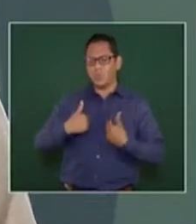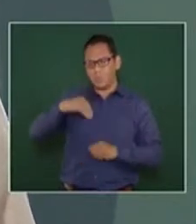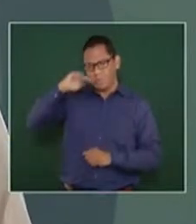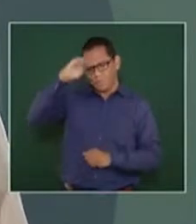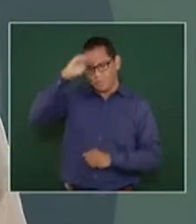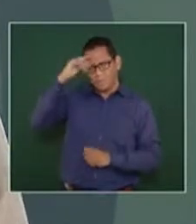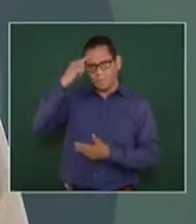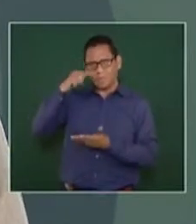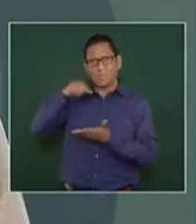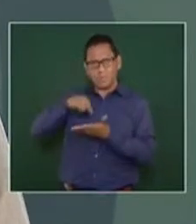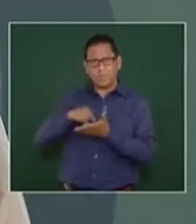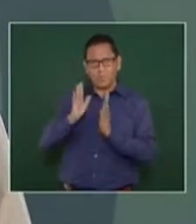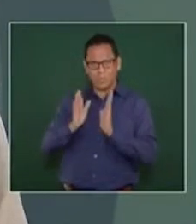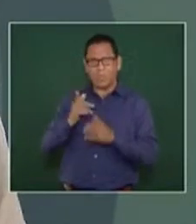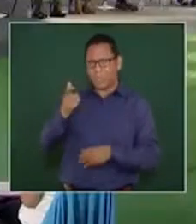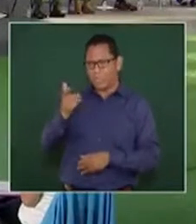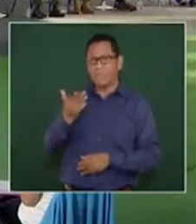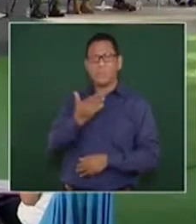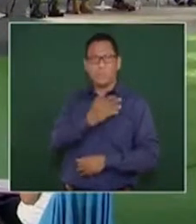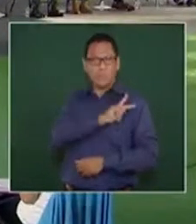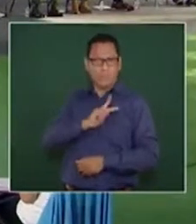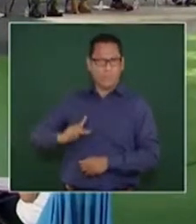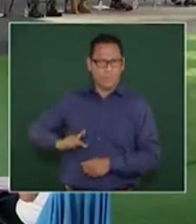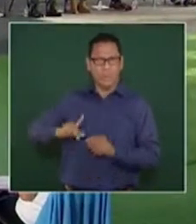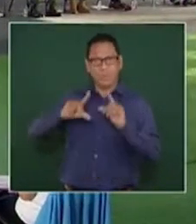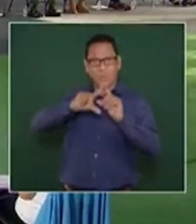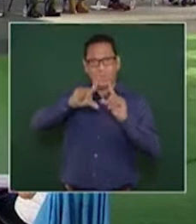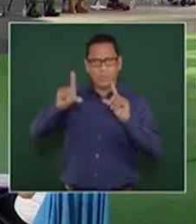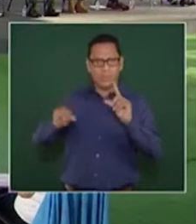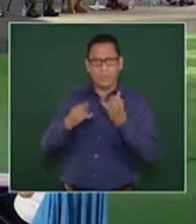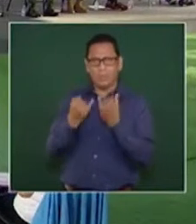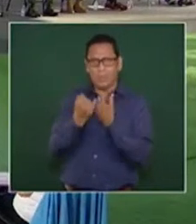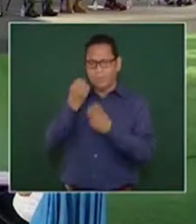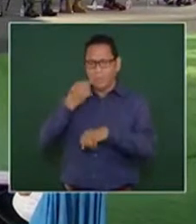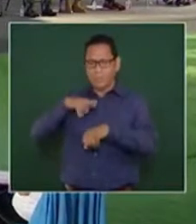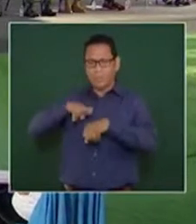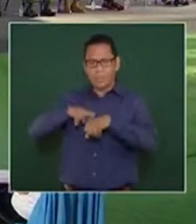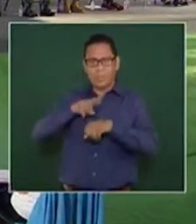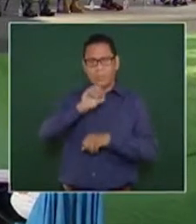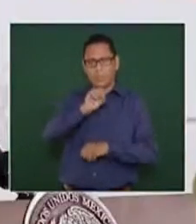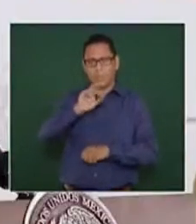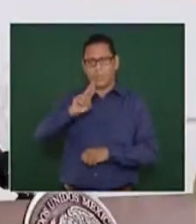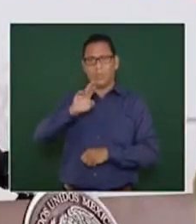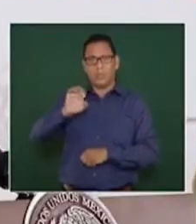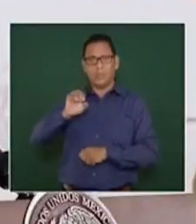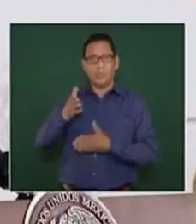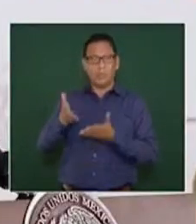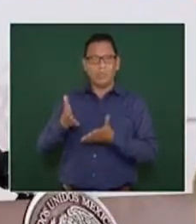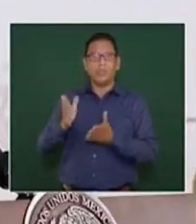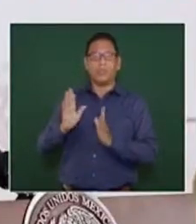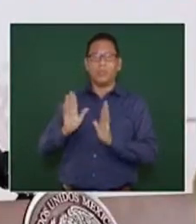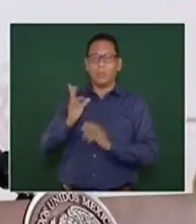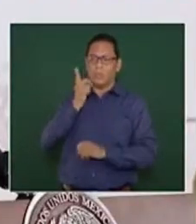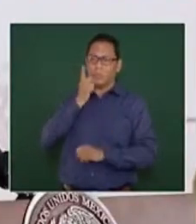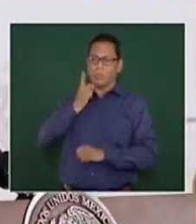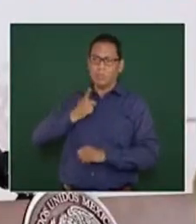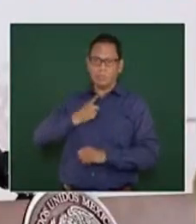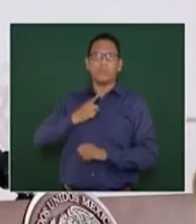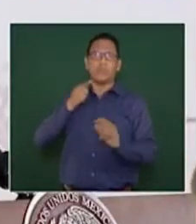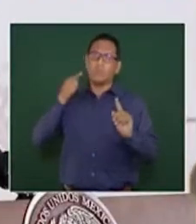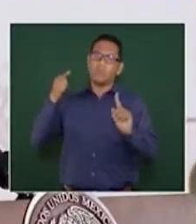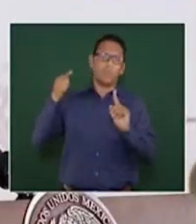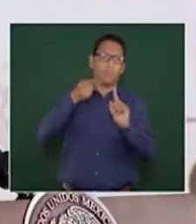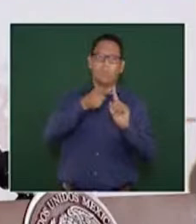país de Perú, antes de salir, le habrían entregado un expediente con los asuntos judiciales en su contra. No obstante,